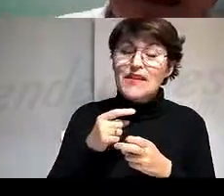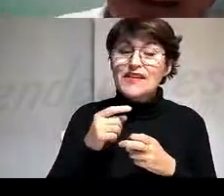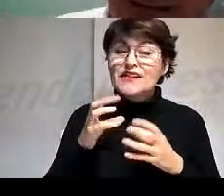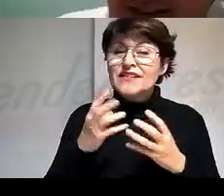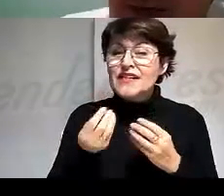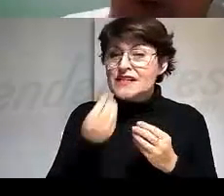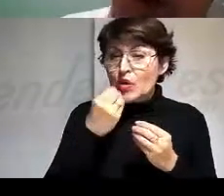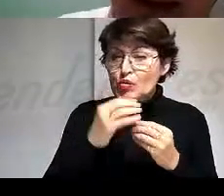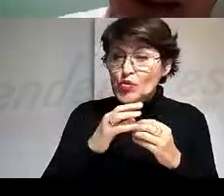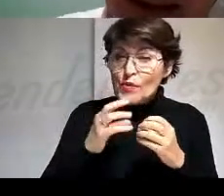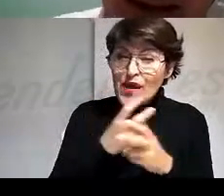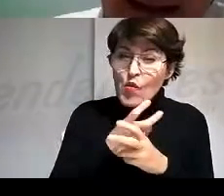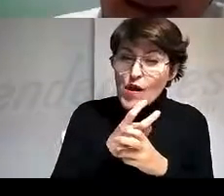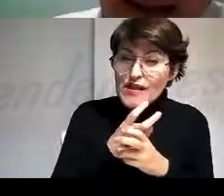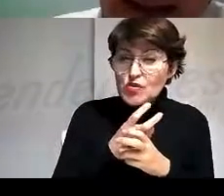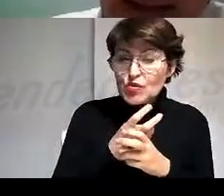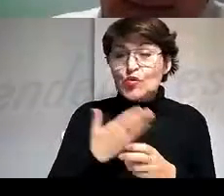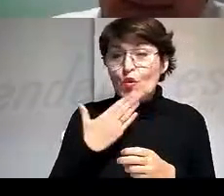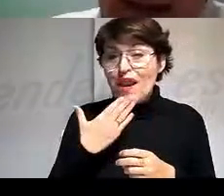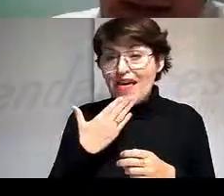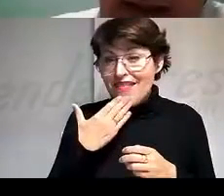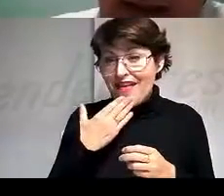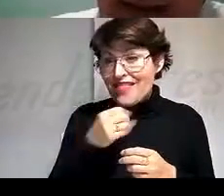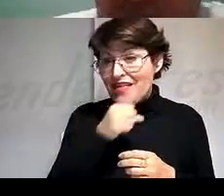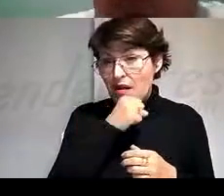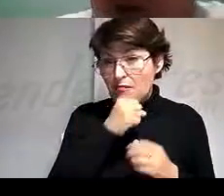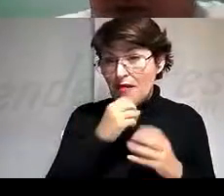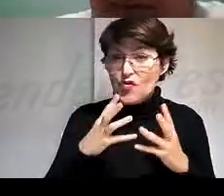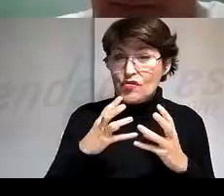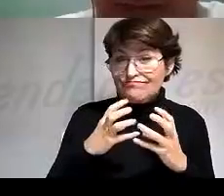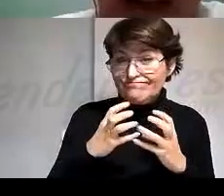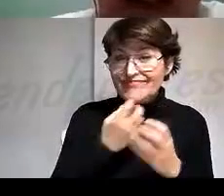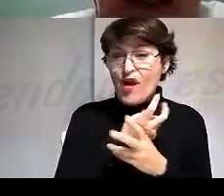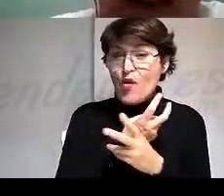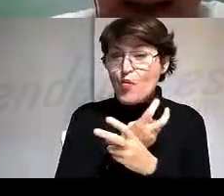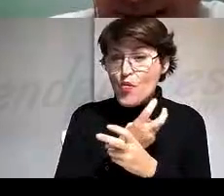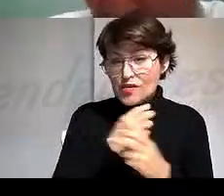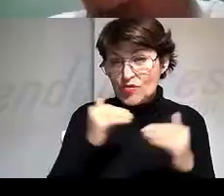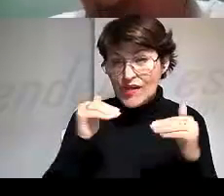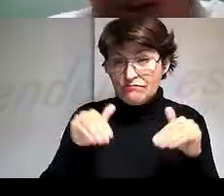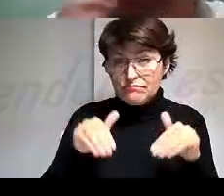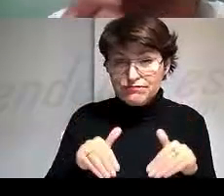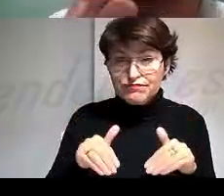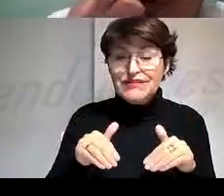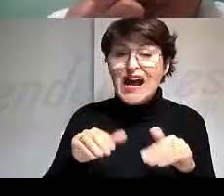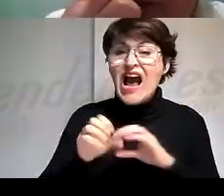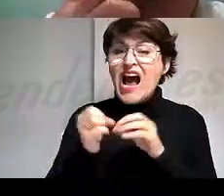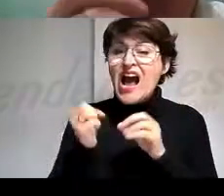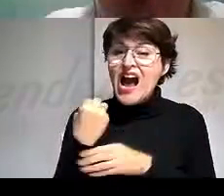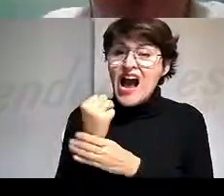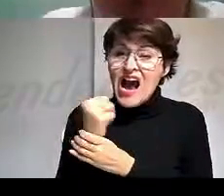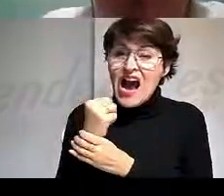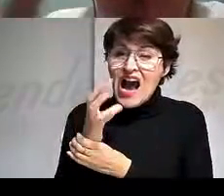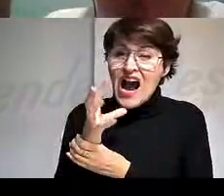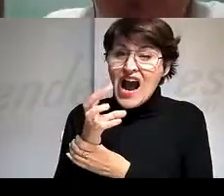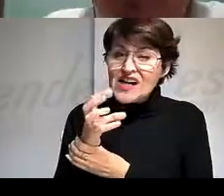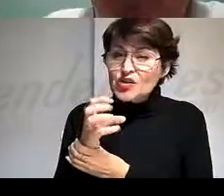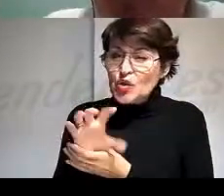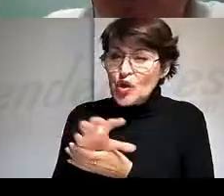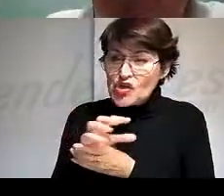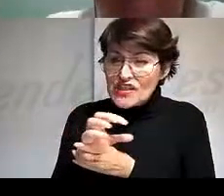la base estructural del hueso. artrosis, artrosis sobre todo porque